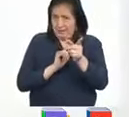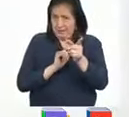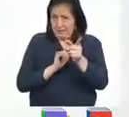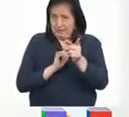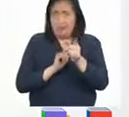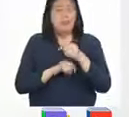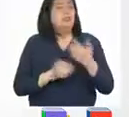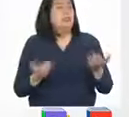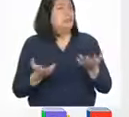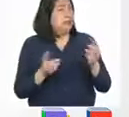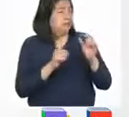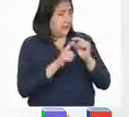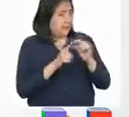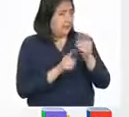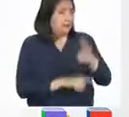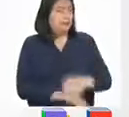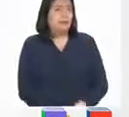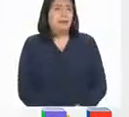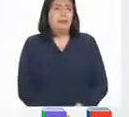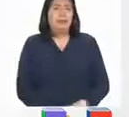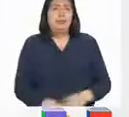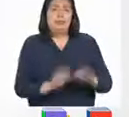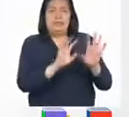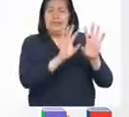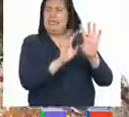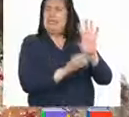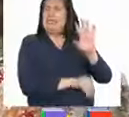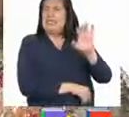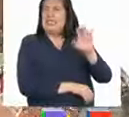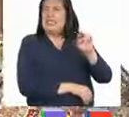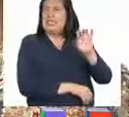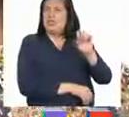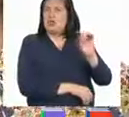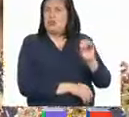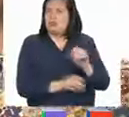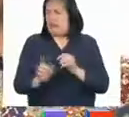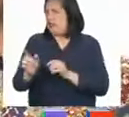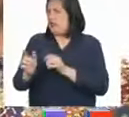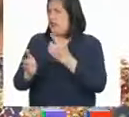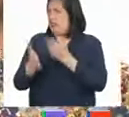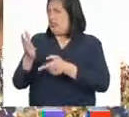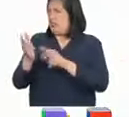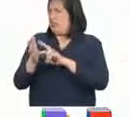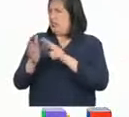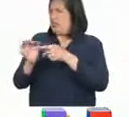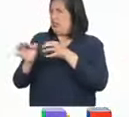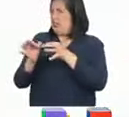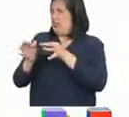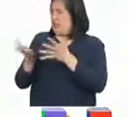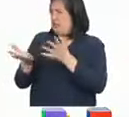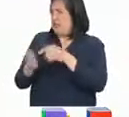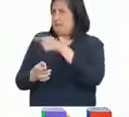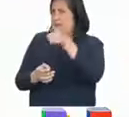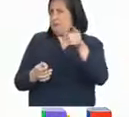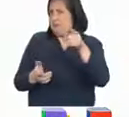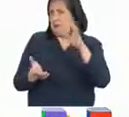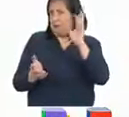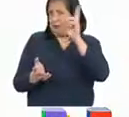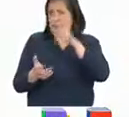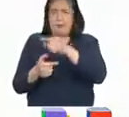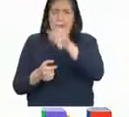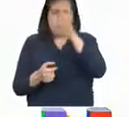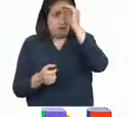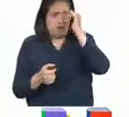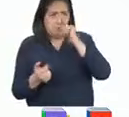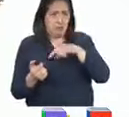Arturo. Y esta palabra es censo. ¿Nos ayudaría a definirlo, profesor? Digo, para aquellas chicas y chicos que están